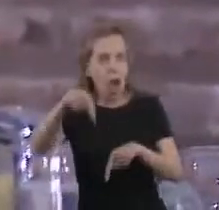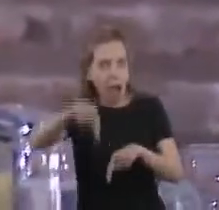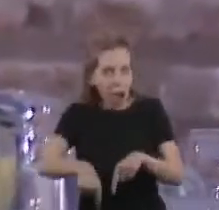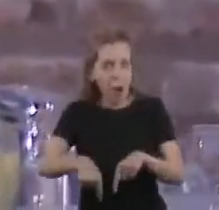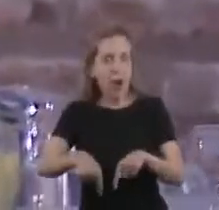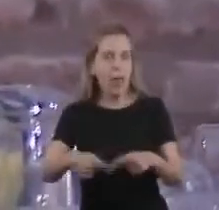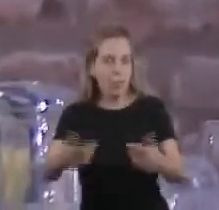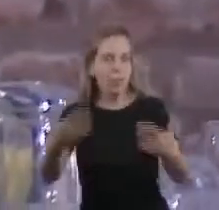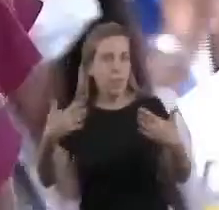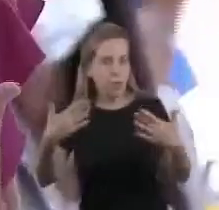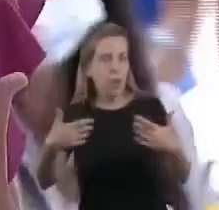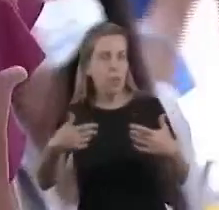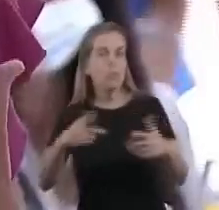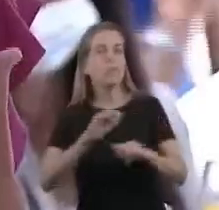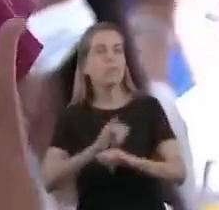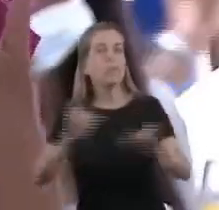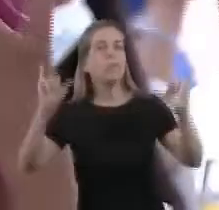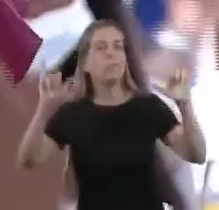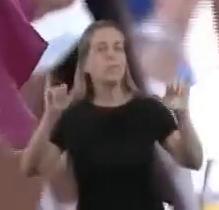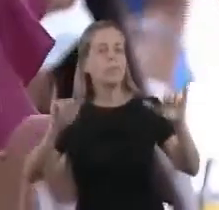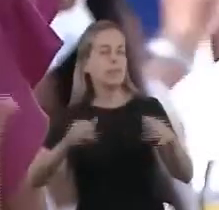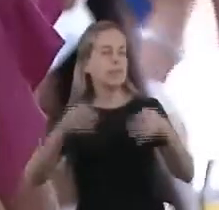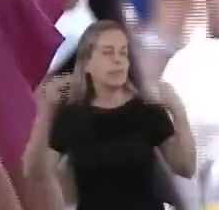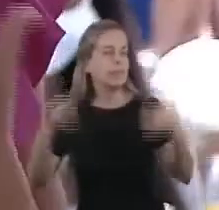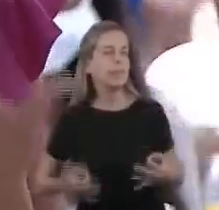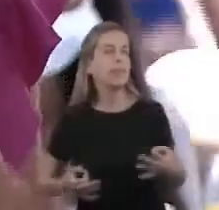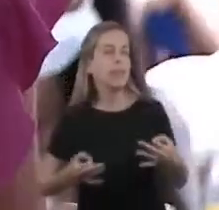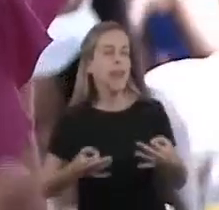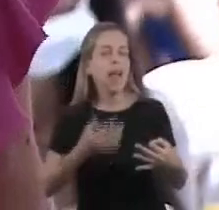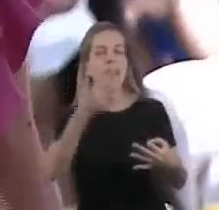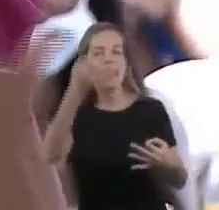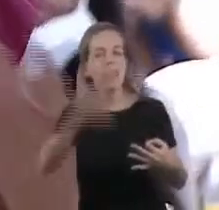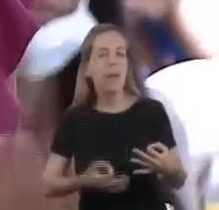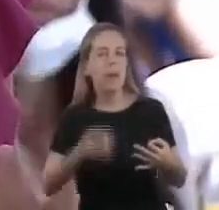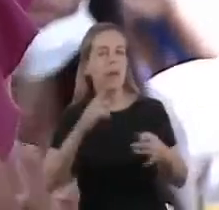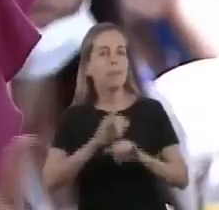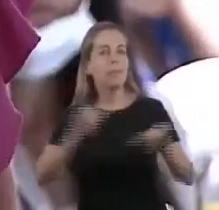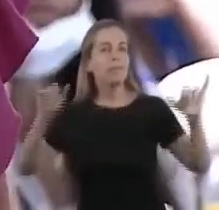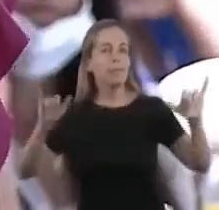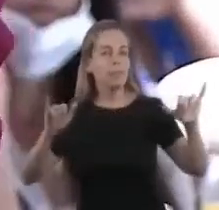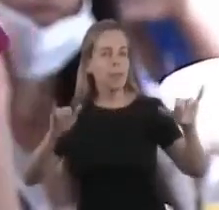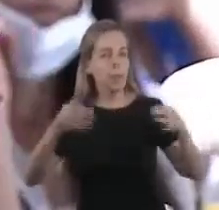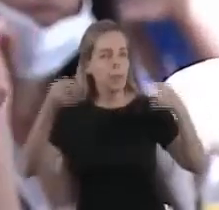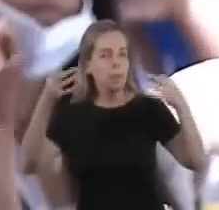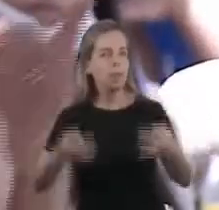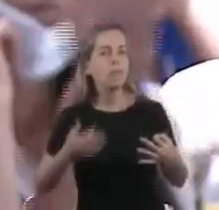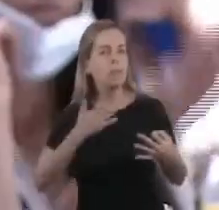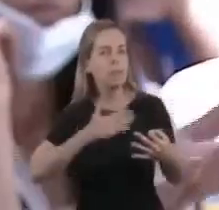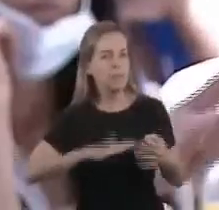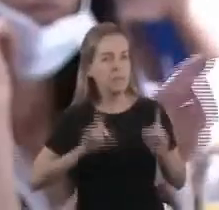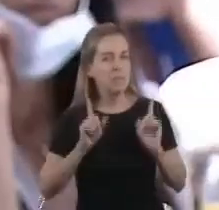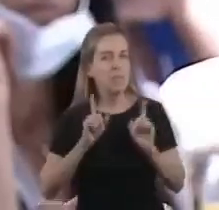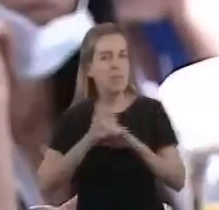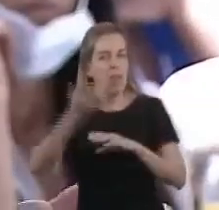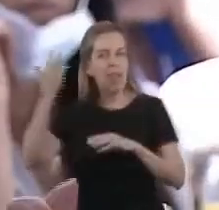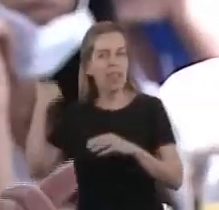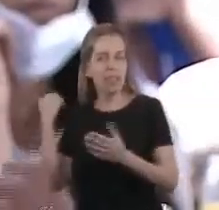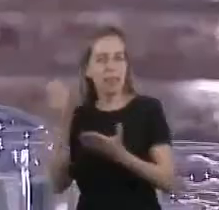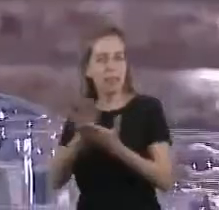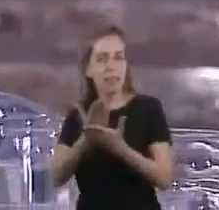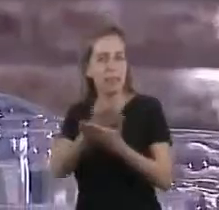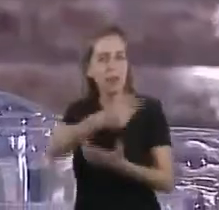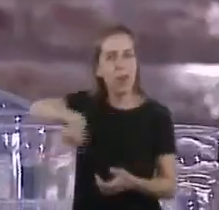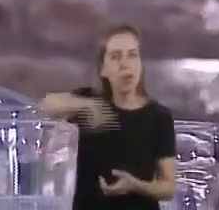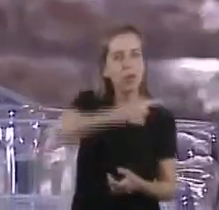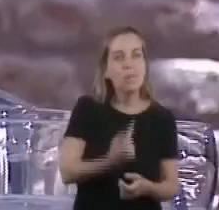podemos decir con absoluta sinceridad y certeza que eso que nos propusimos el